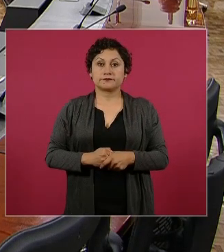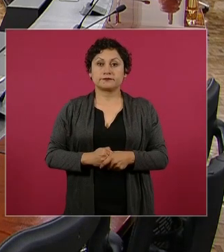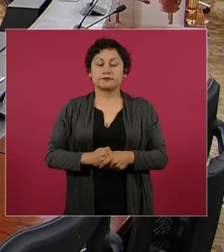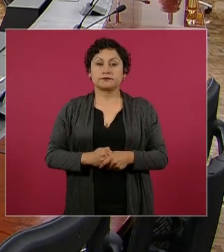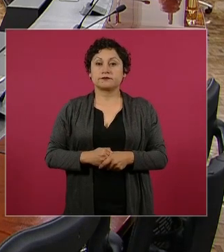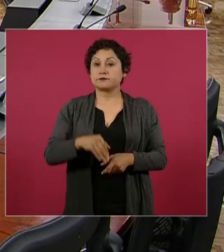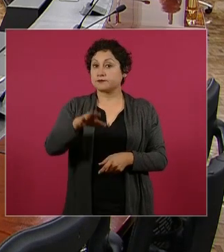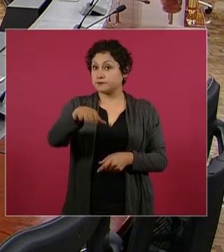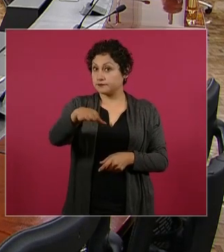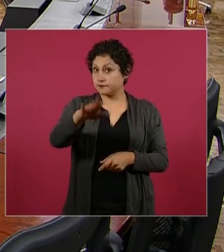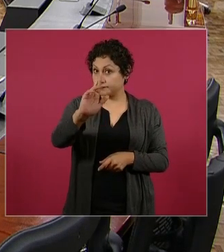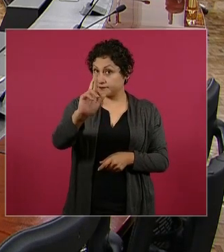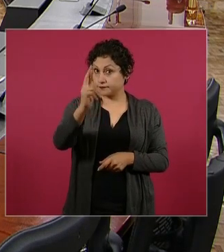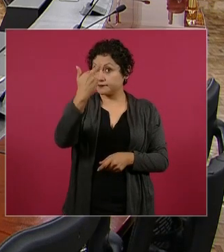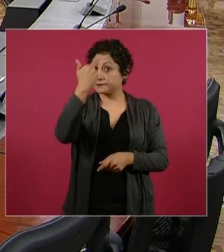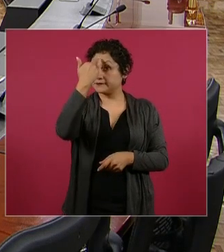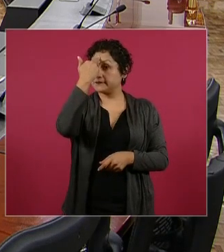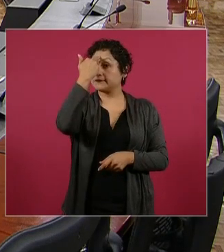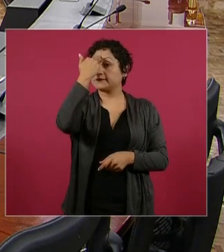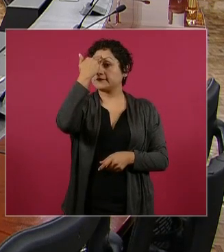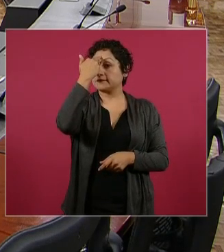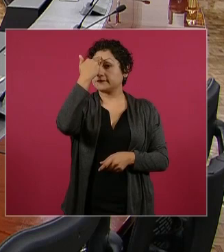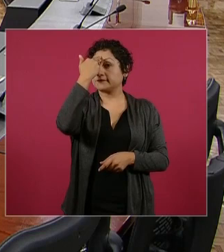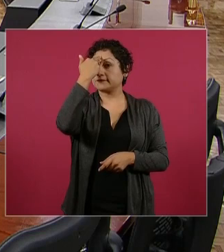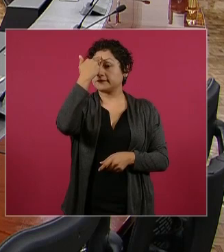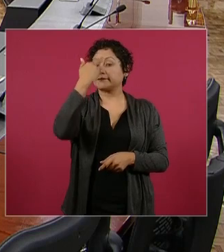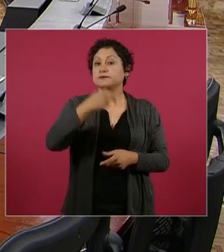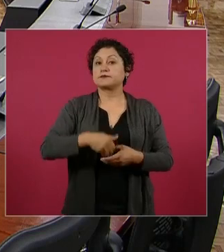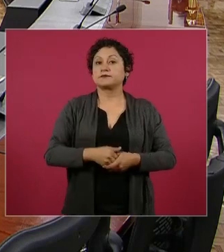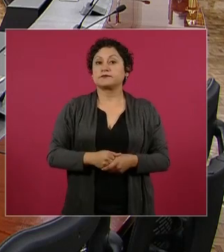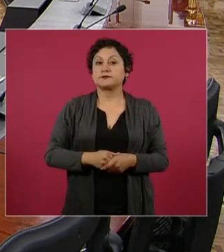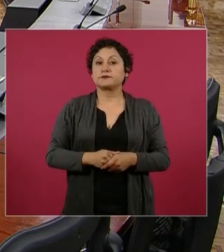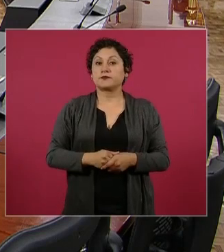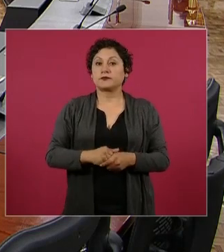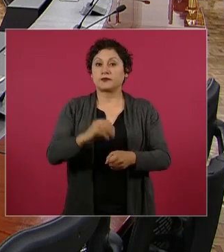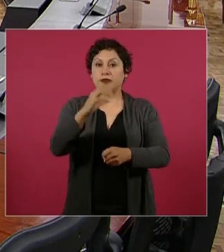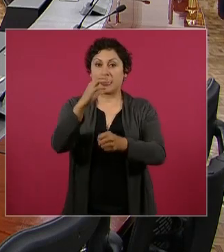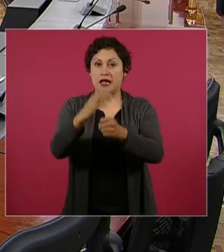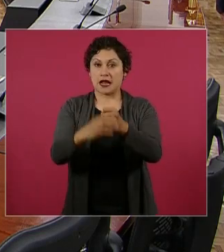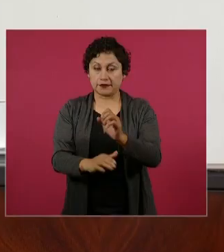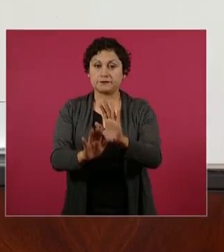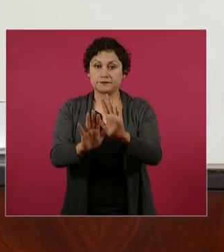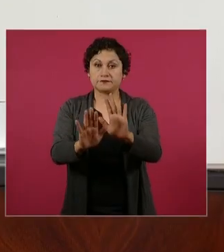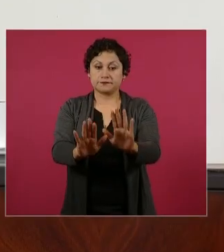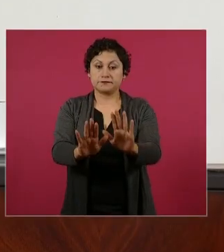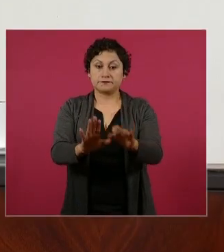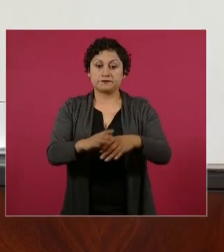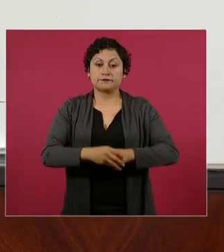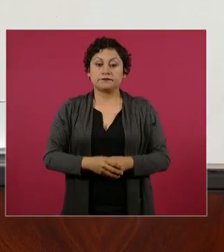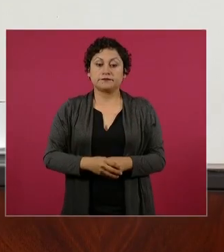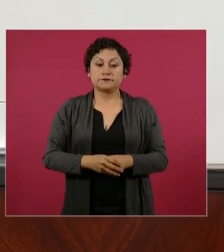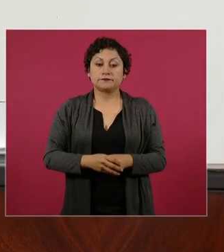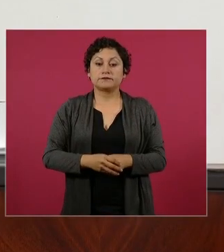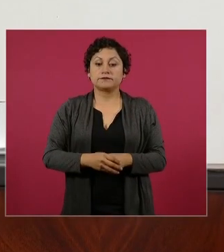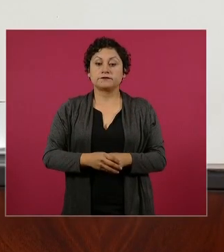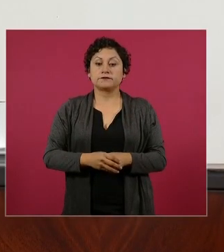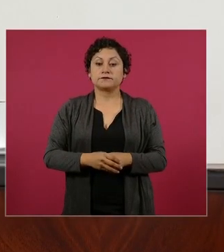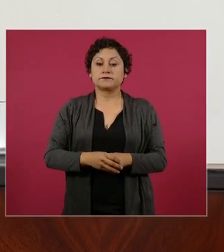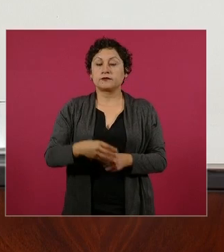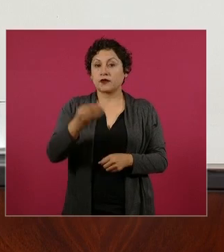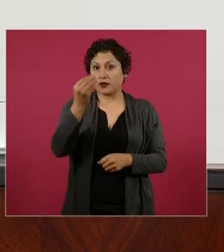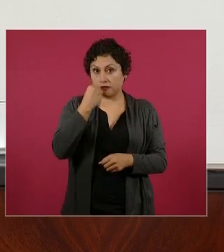Acuérdense de que antes de terminar, sí va a haber de desayuno colectivo. Vamos